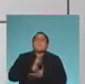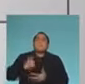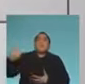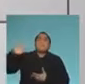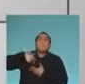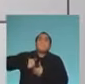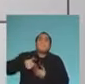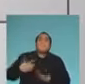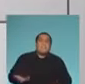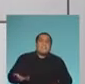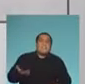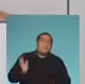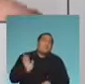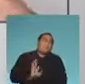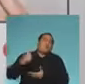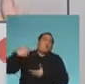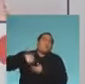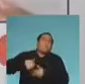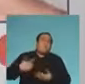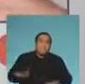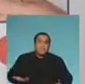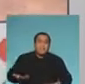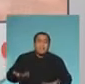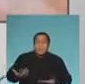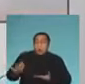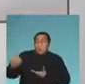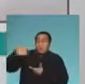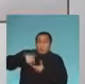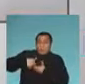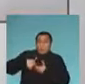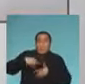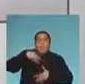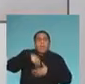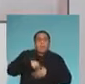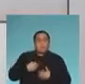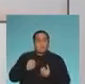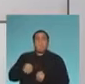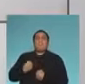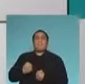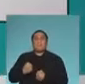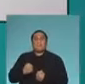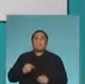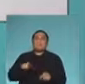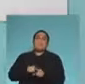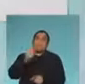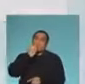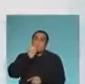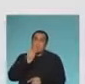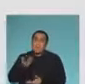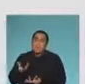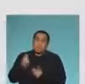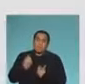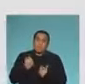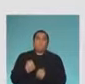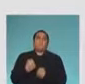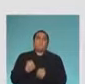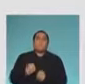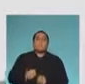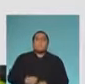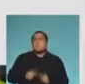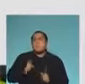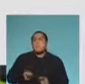cuerpo es fundamental para construir ese ejército en las mejores condiciones, ¿no? Entonces, por ahí hay